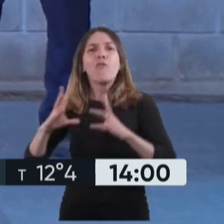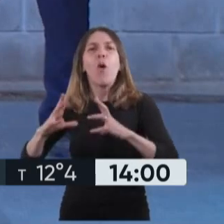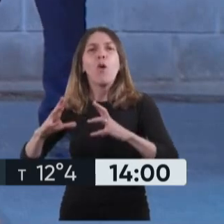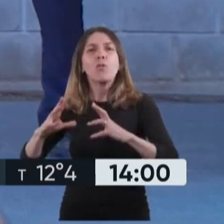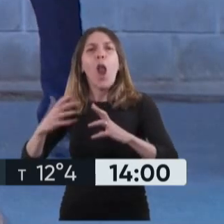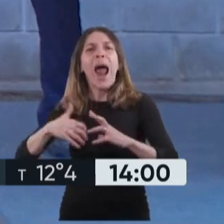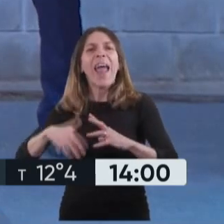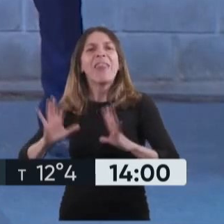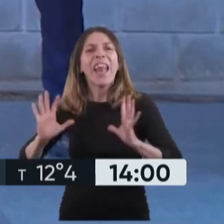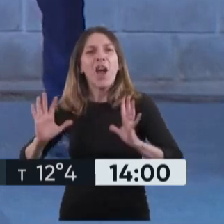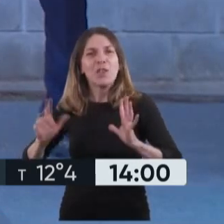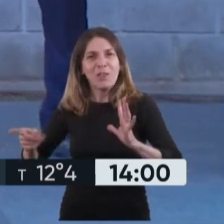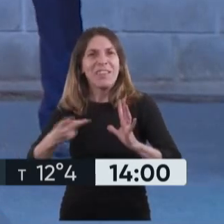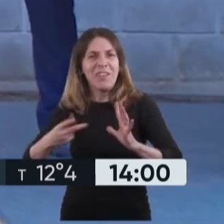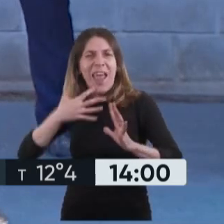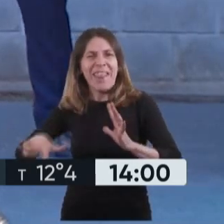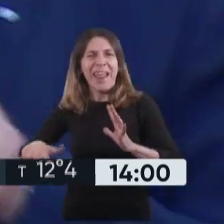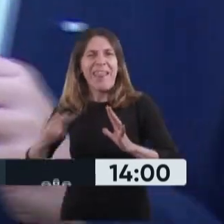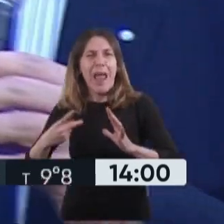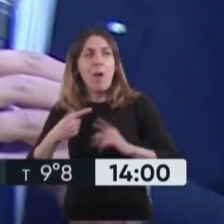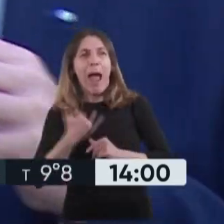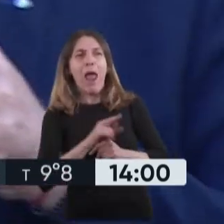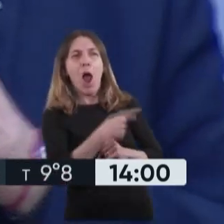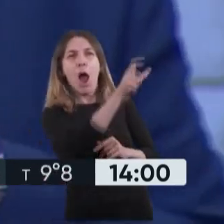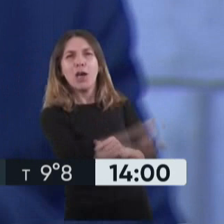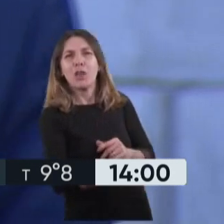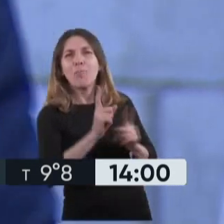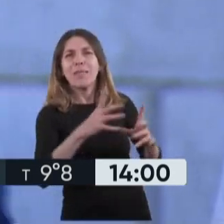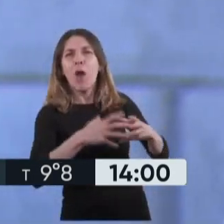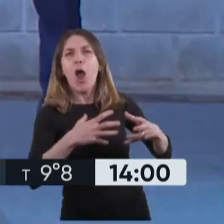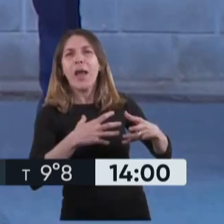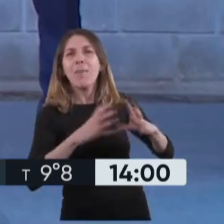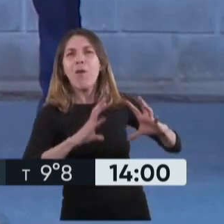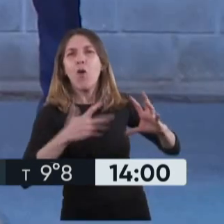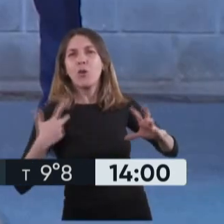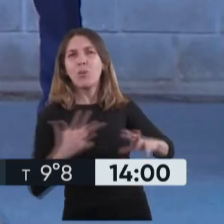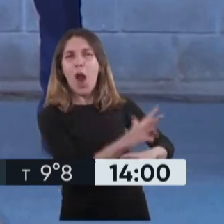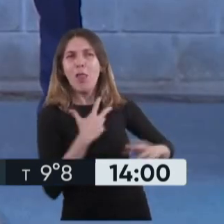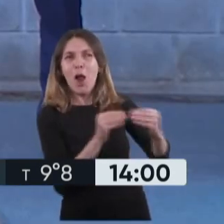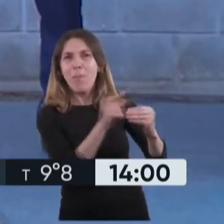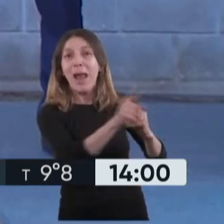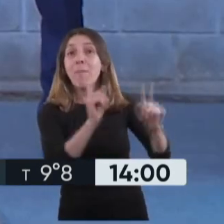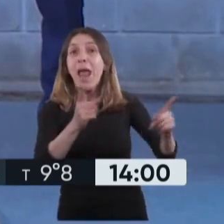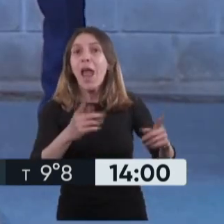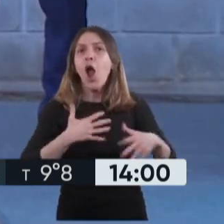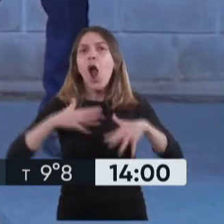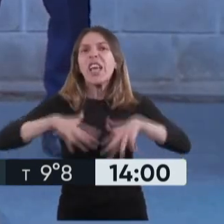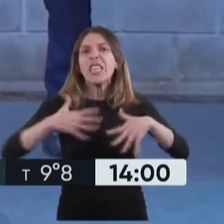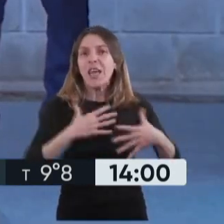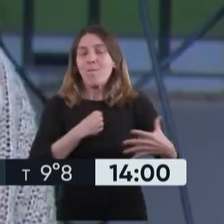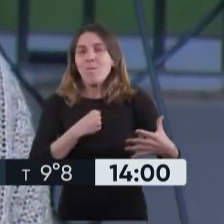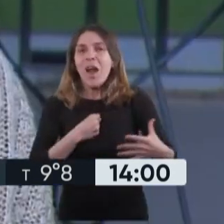eso que nos entendemos y allá de tercera mira que era compañera pero hoy de que los hinchas argentinos y unos